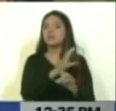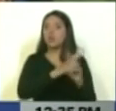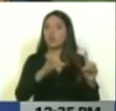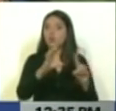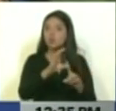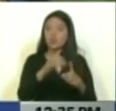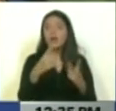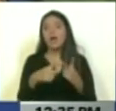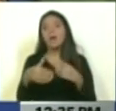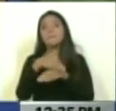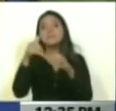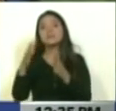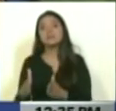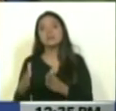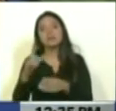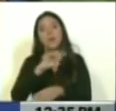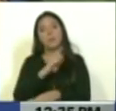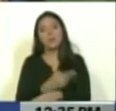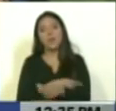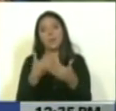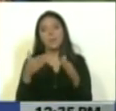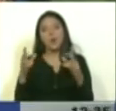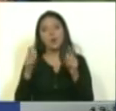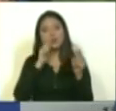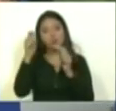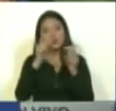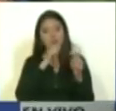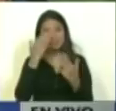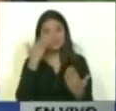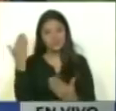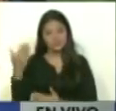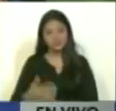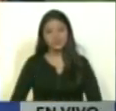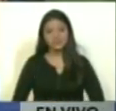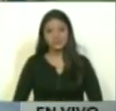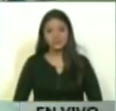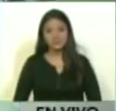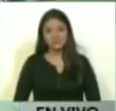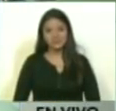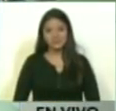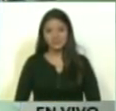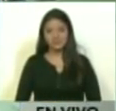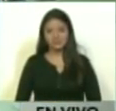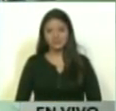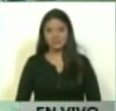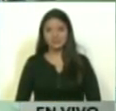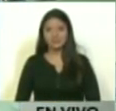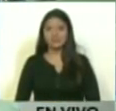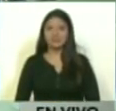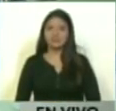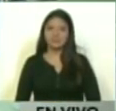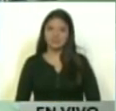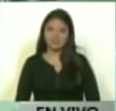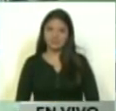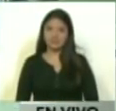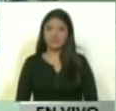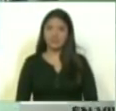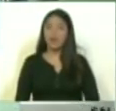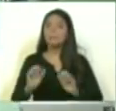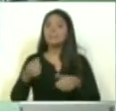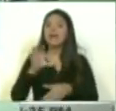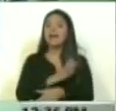también de la ministra del Poder Popular para el Turismo, Marlene Contreras. Vamos a escuchar. Acabo de sacar una canción. ¿Cómo se llama la